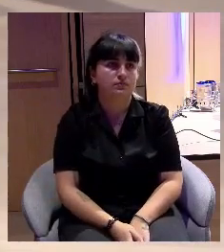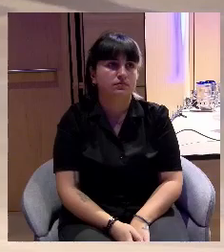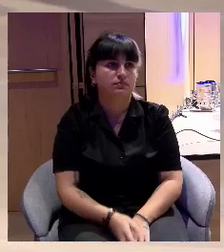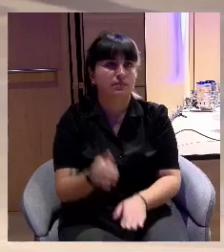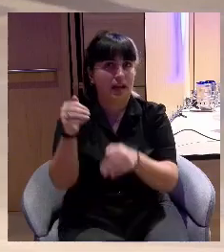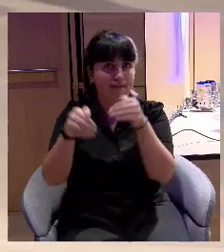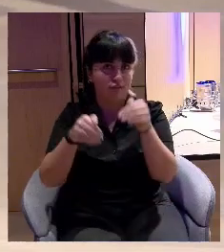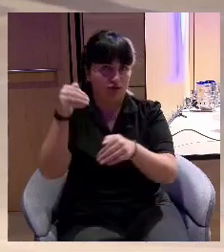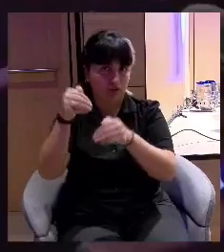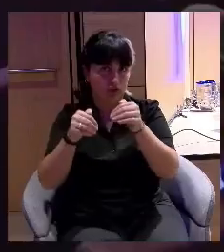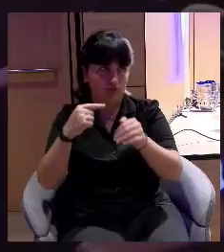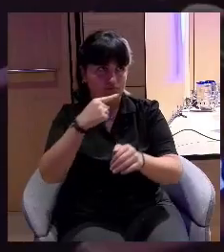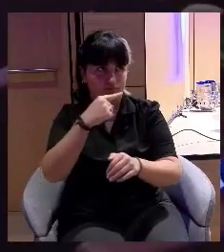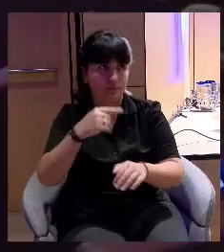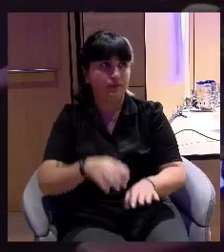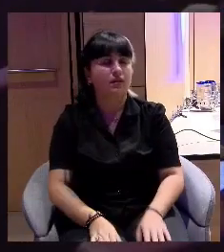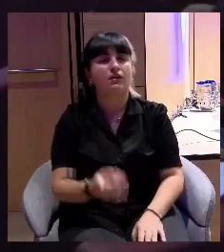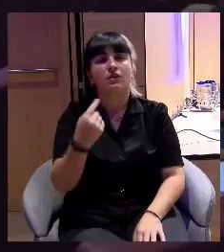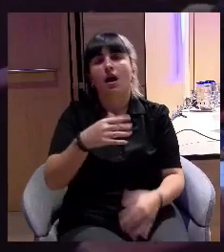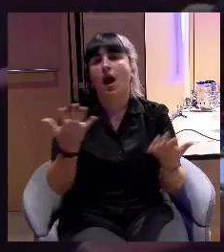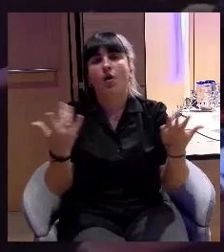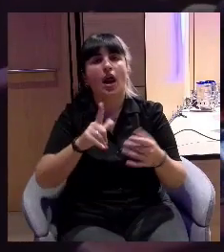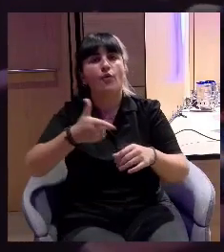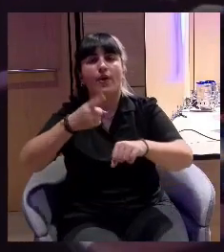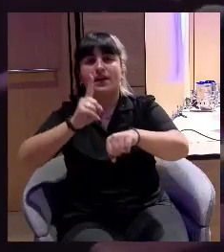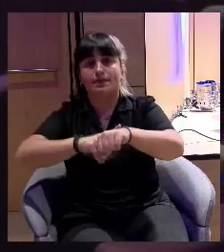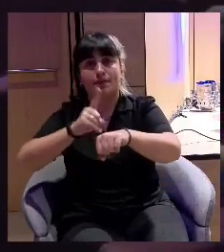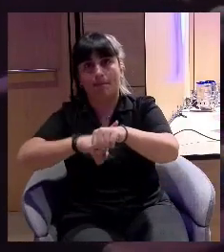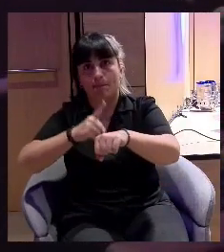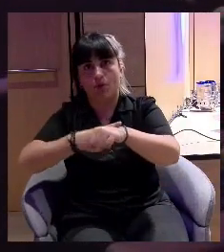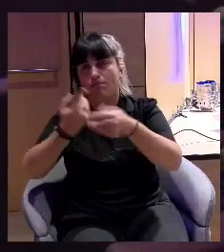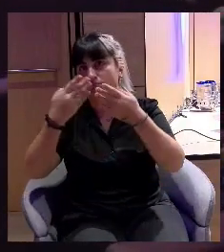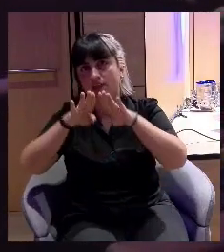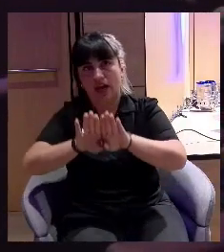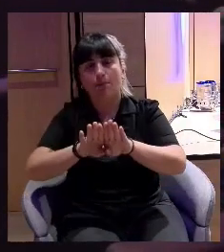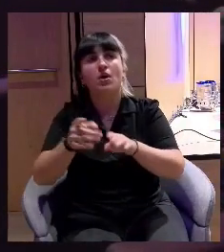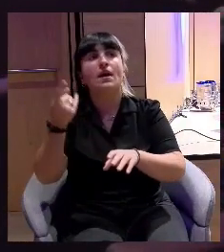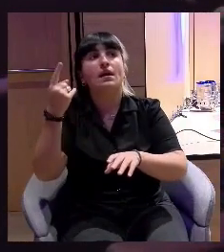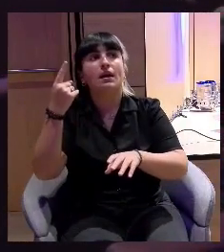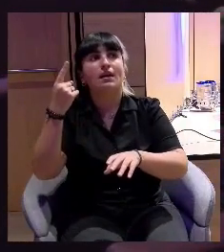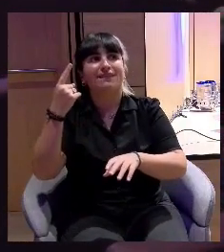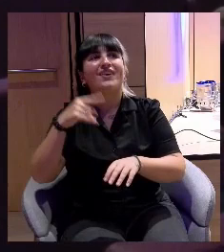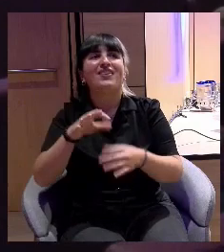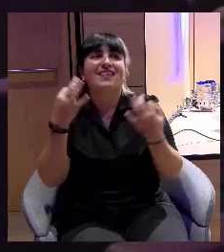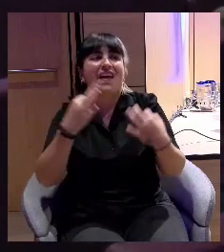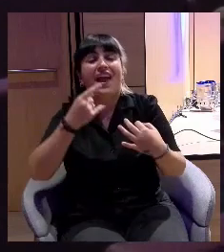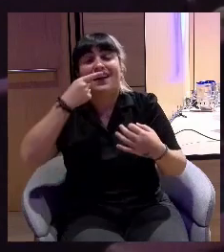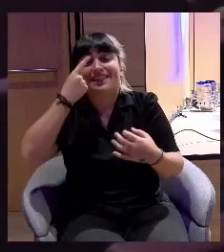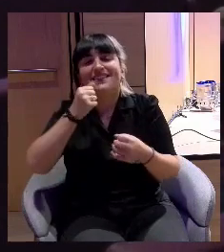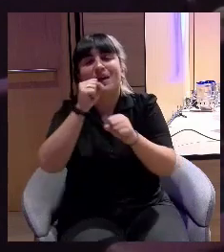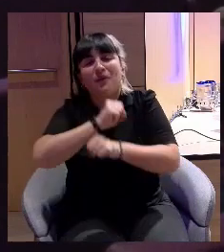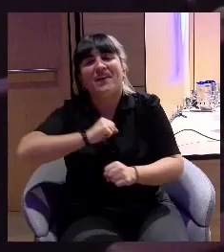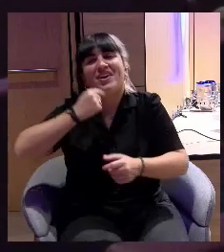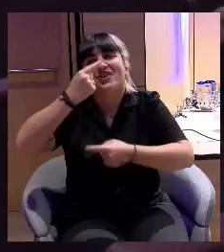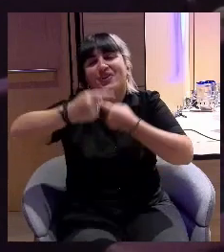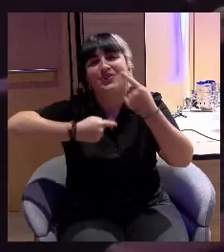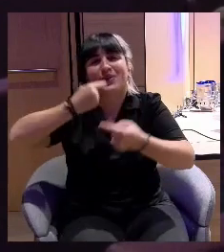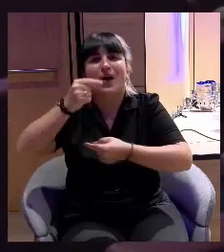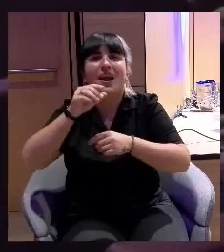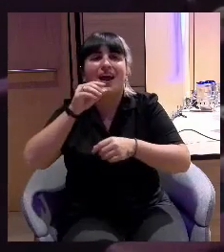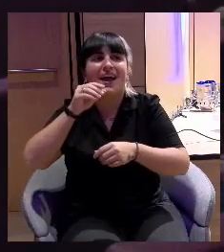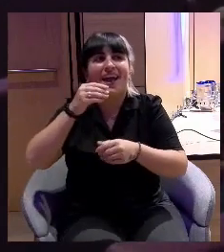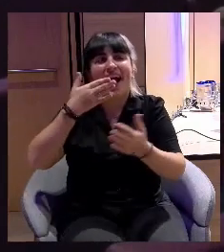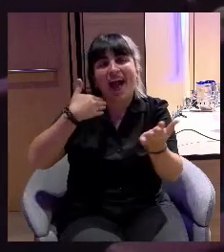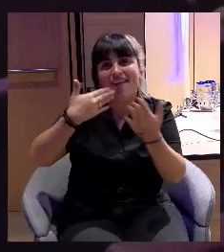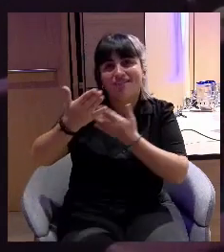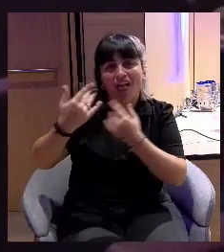incluso. Bueno, se nos acabó el tiempo. La verdad es que creo que daría para seguir charlando. Tenemos todo el resto de los